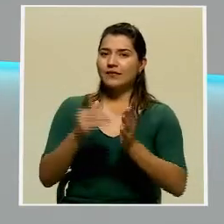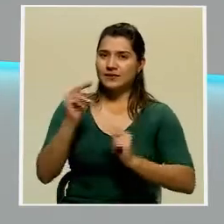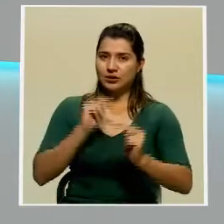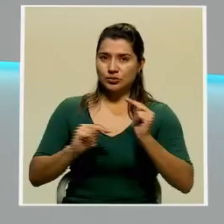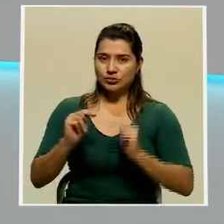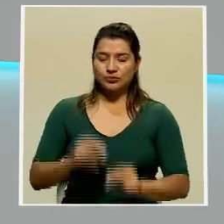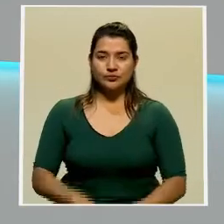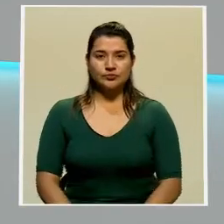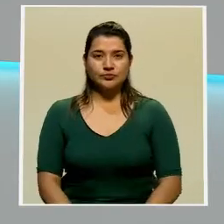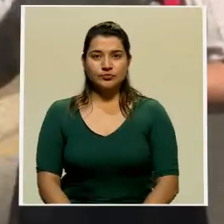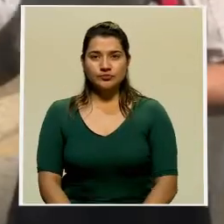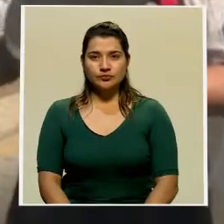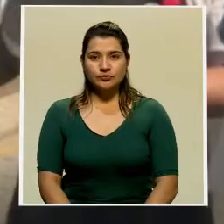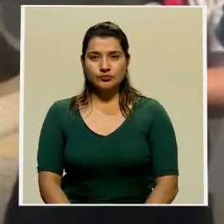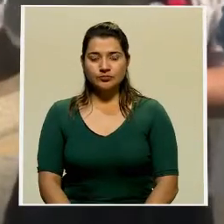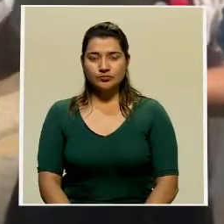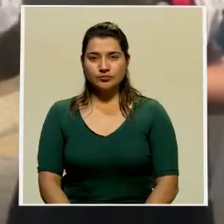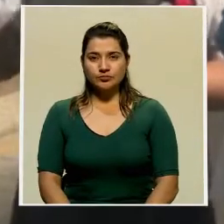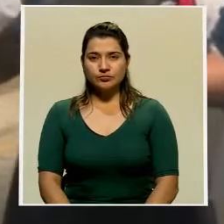negocios.